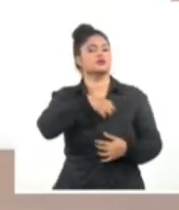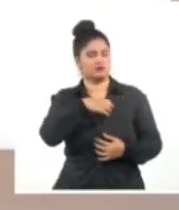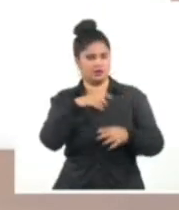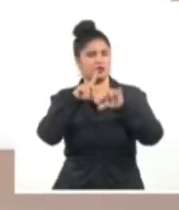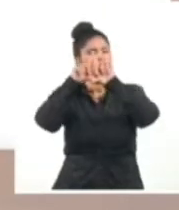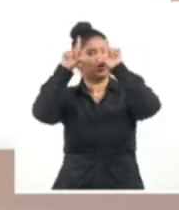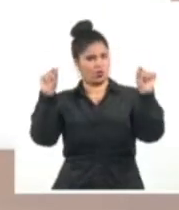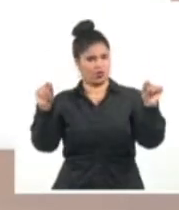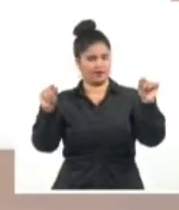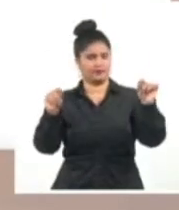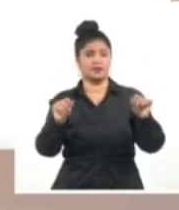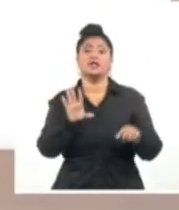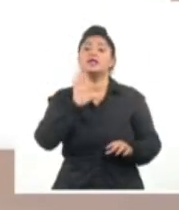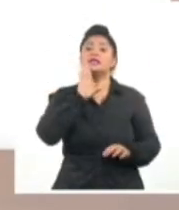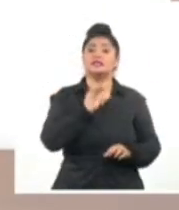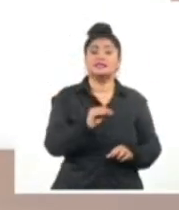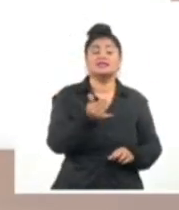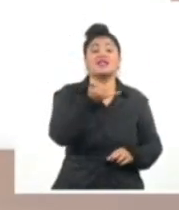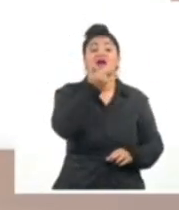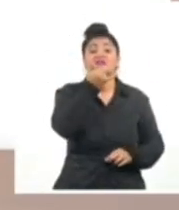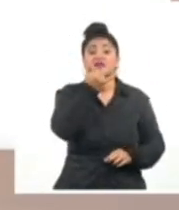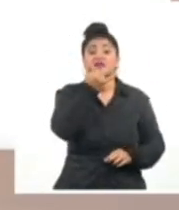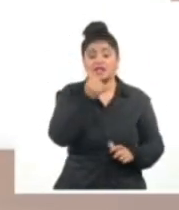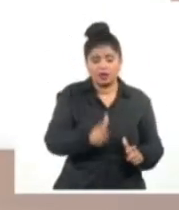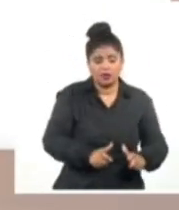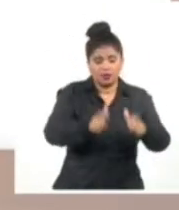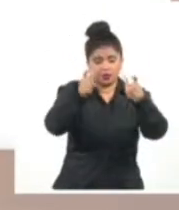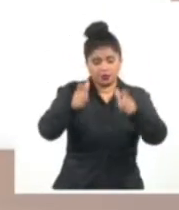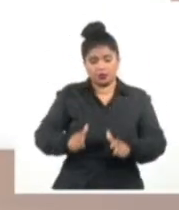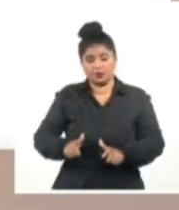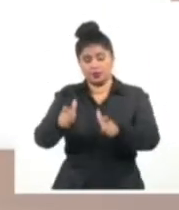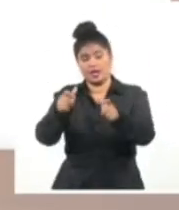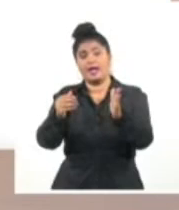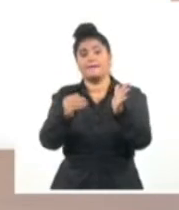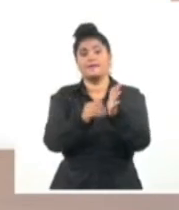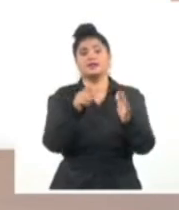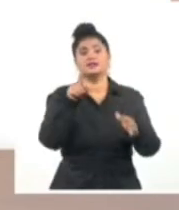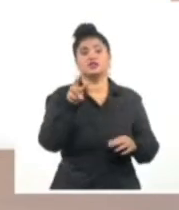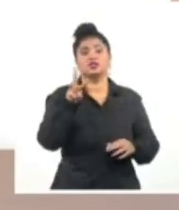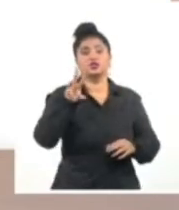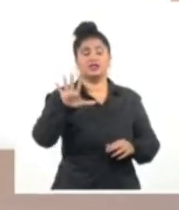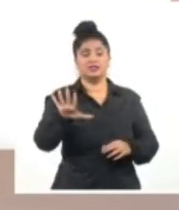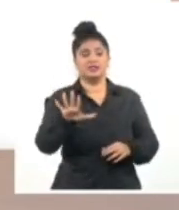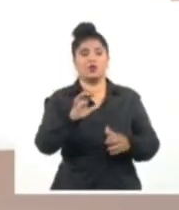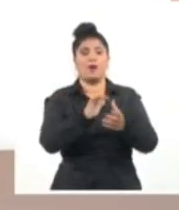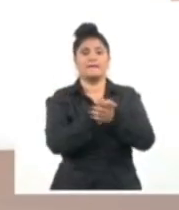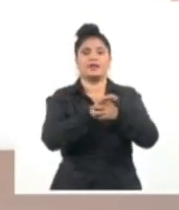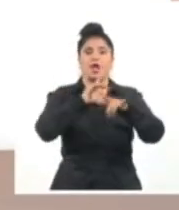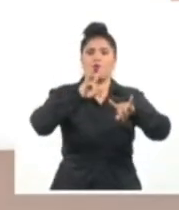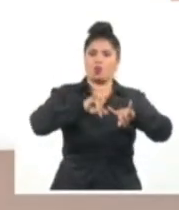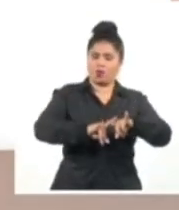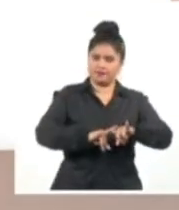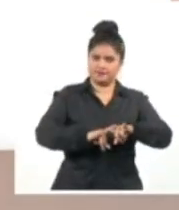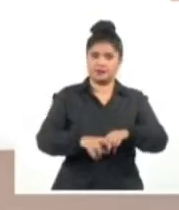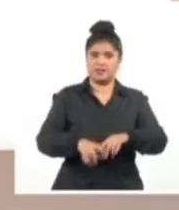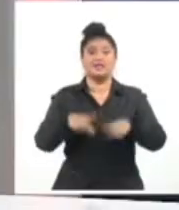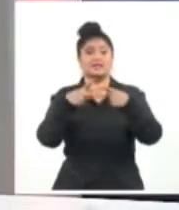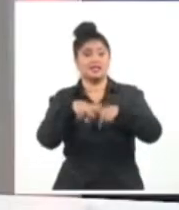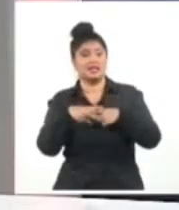no están disponibles por avería 1.135 megawatts y por mantenimiento